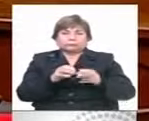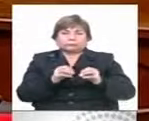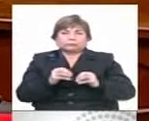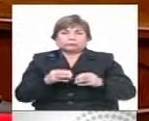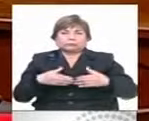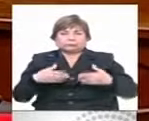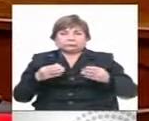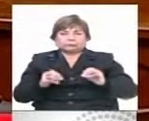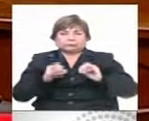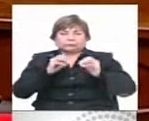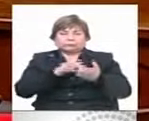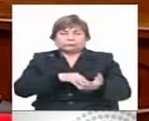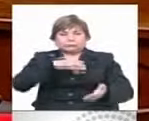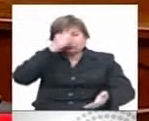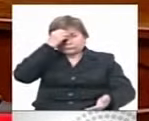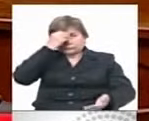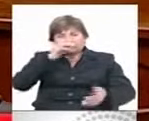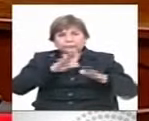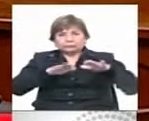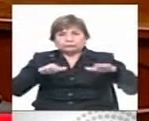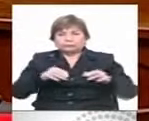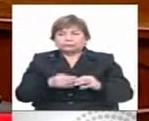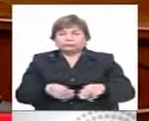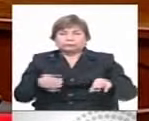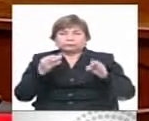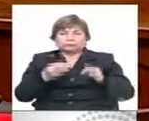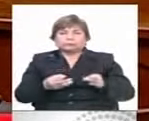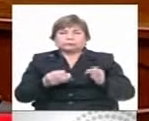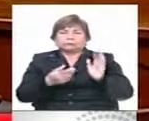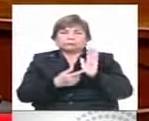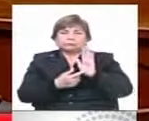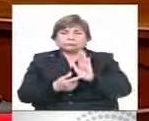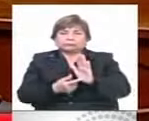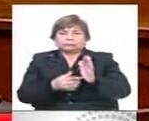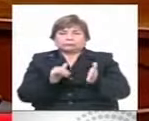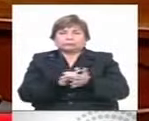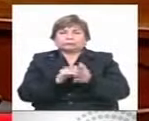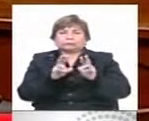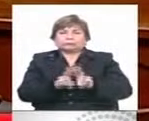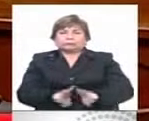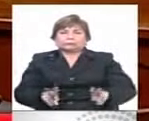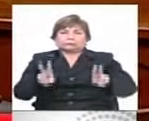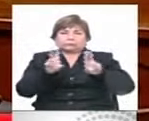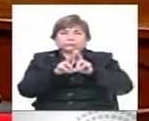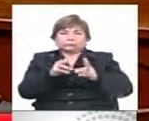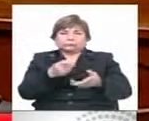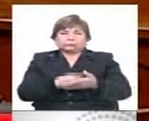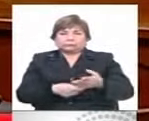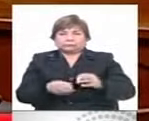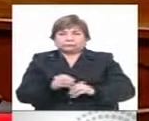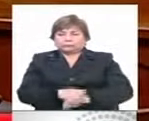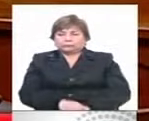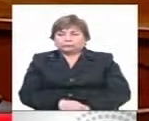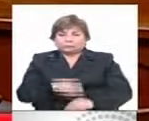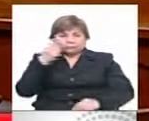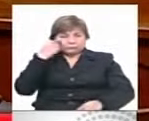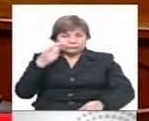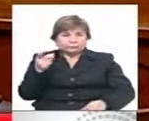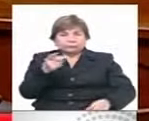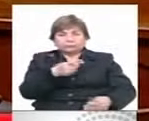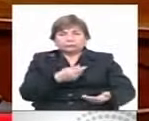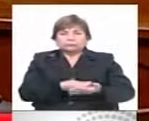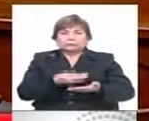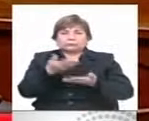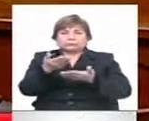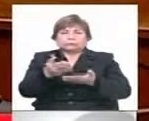logren recuperar aprendizajes, es fundamental apostar por la revalorización de la carrera docente. Para ello se